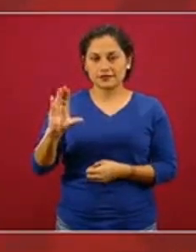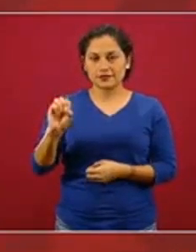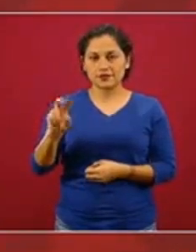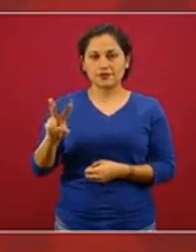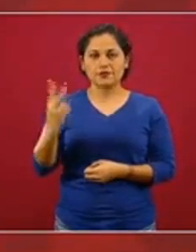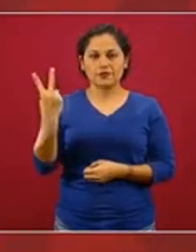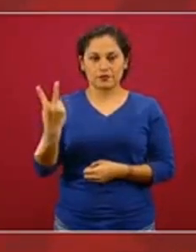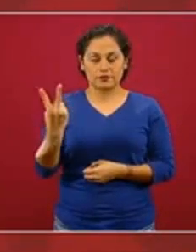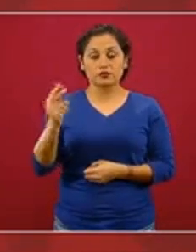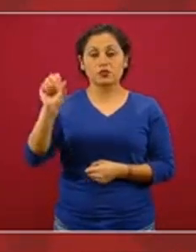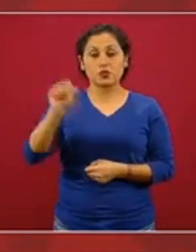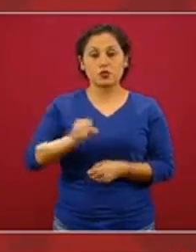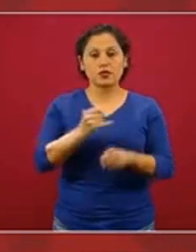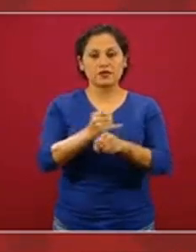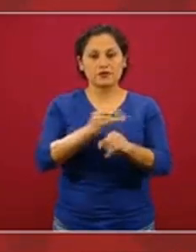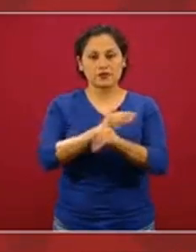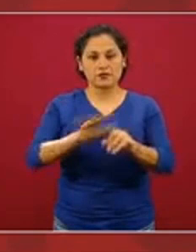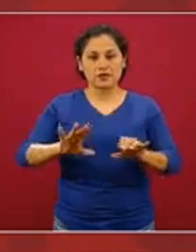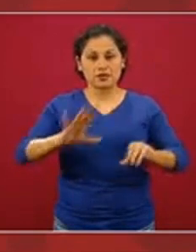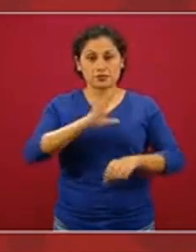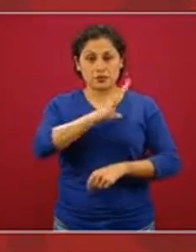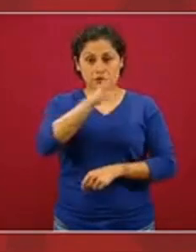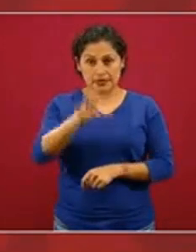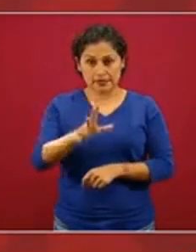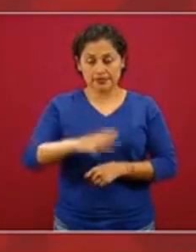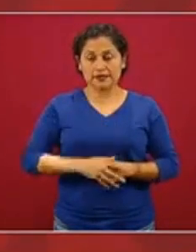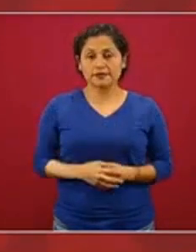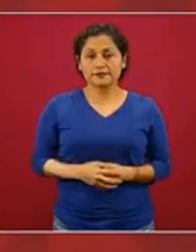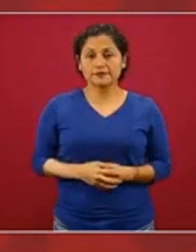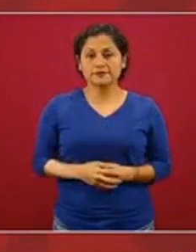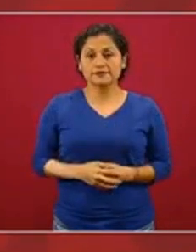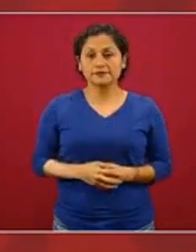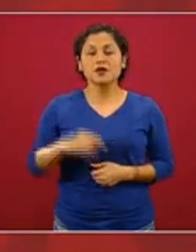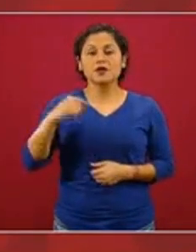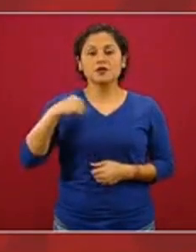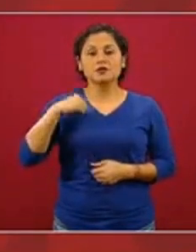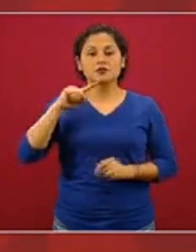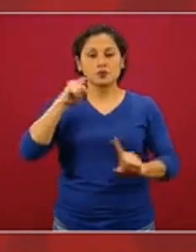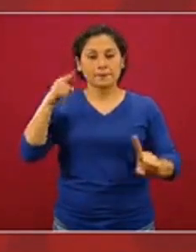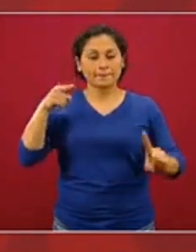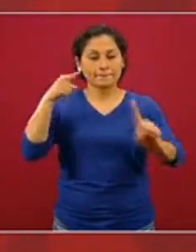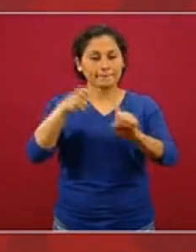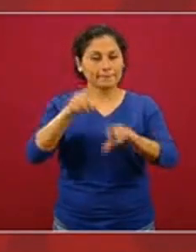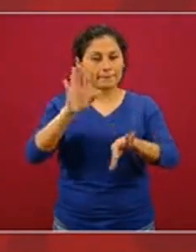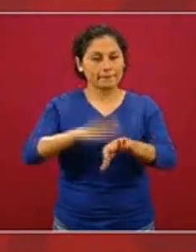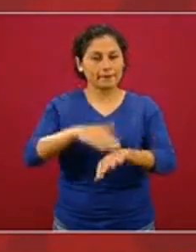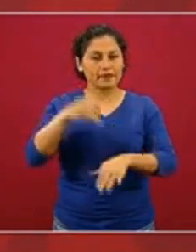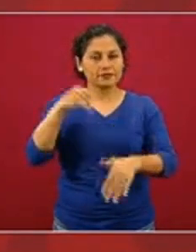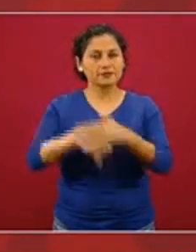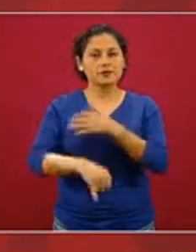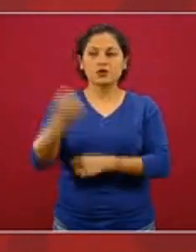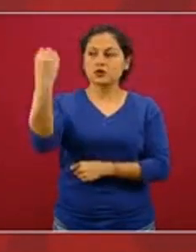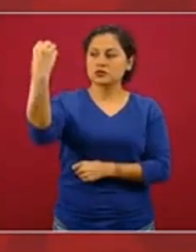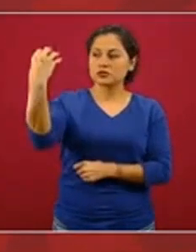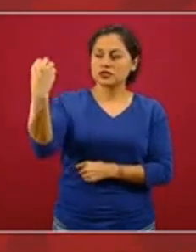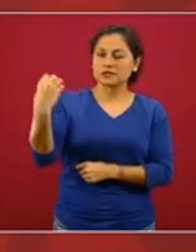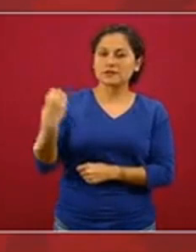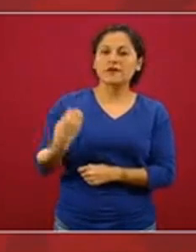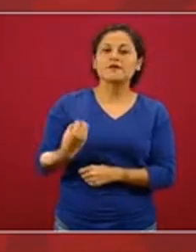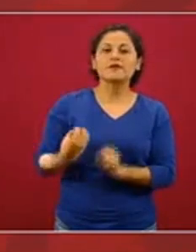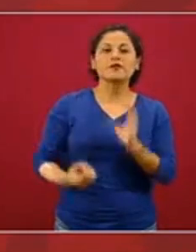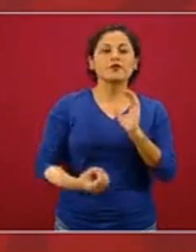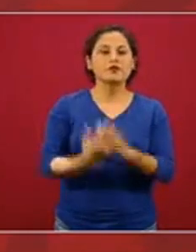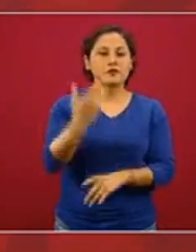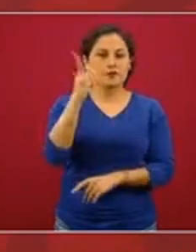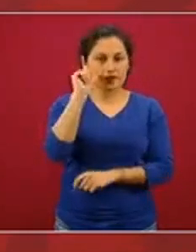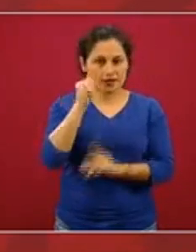tratar el informe técnico, voy a enfatizar el semáforo que inicia mañana y después abrimos a preguntas y